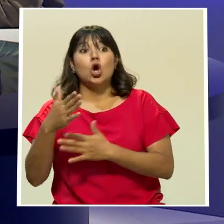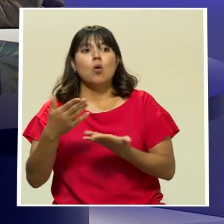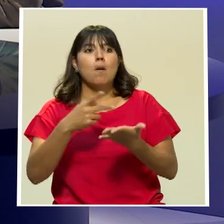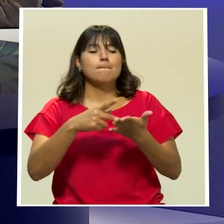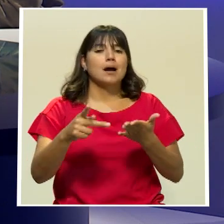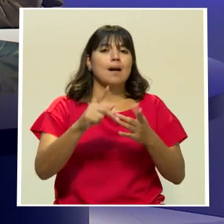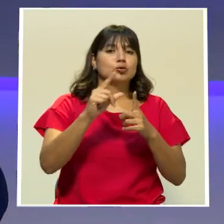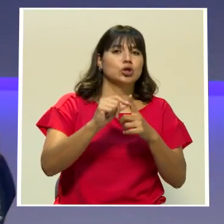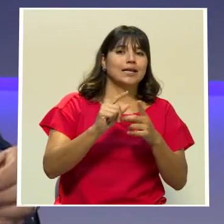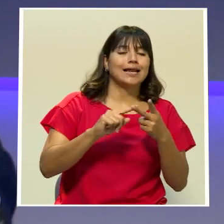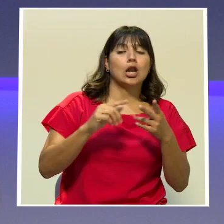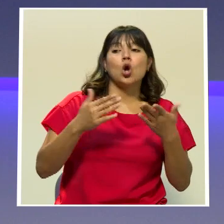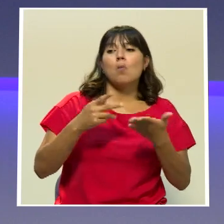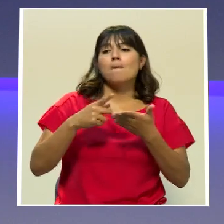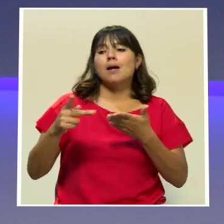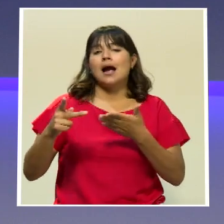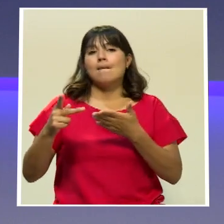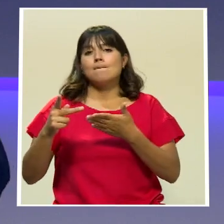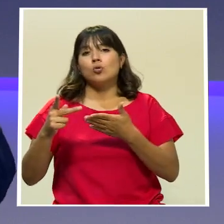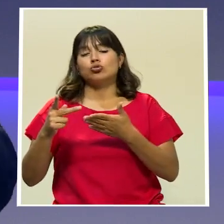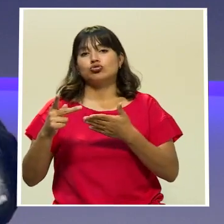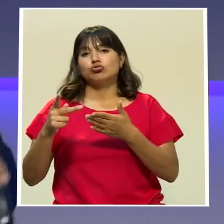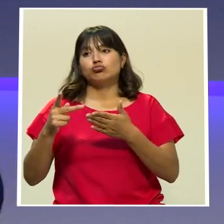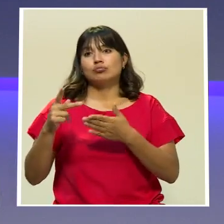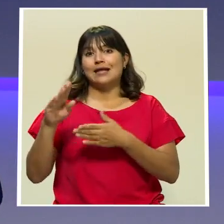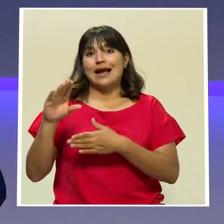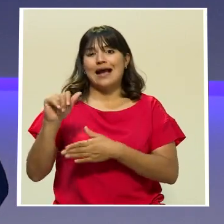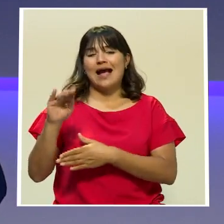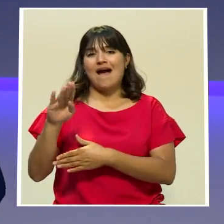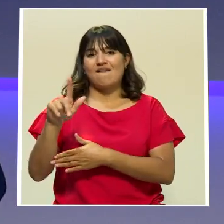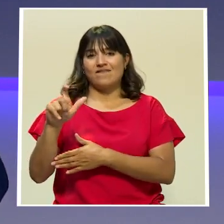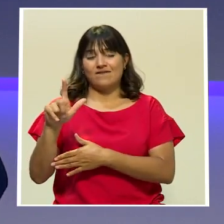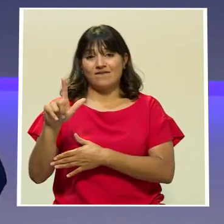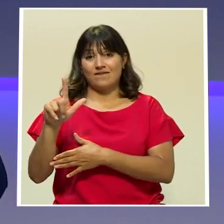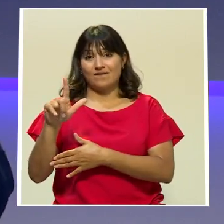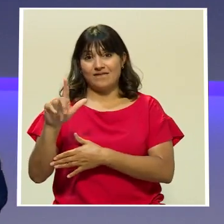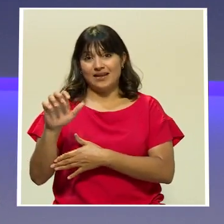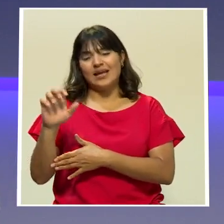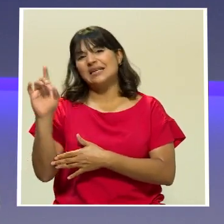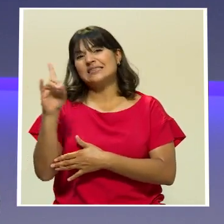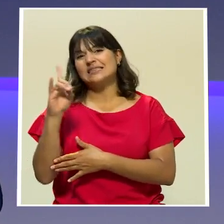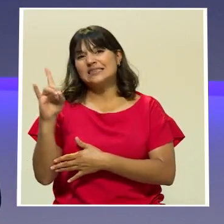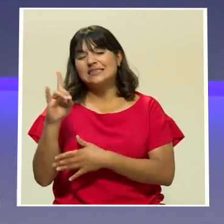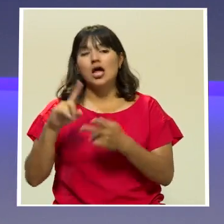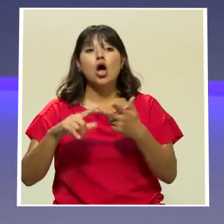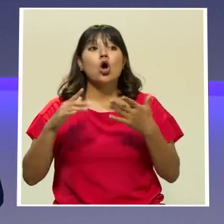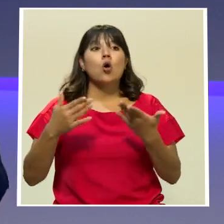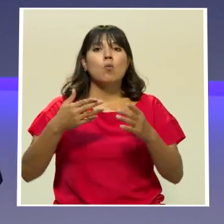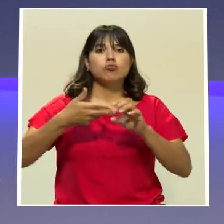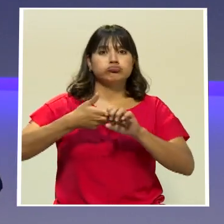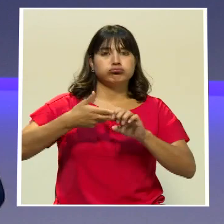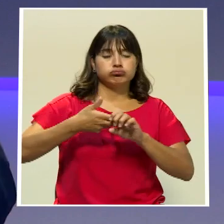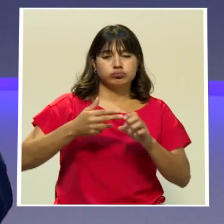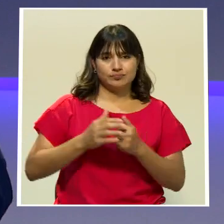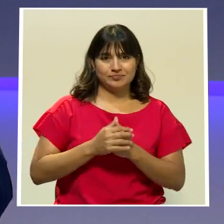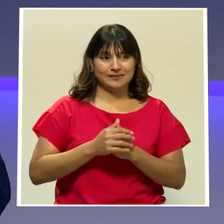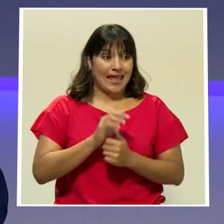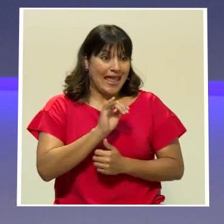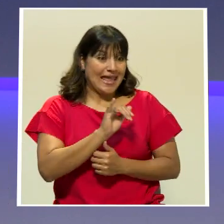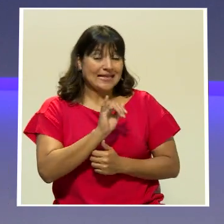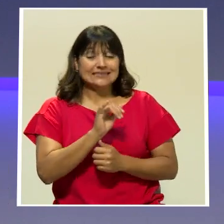¿Y con qué plata le metemos gasolina al carro? De eso es en lo que el país está enfrascado,